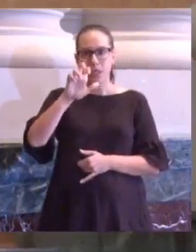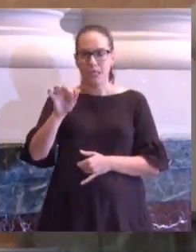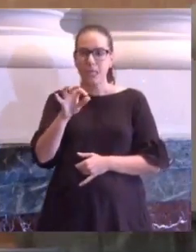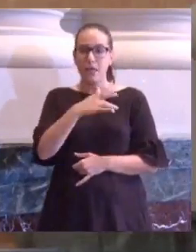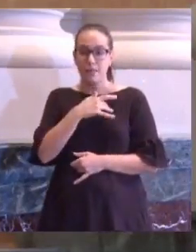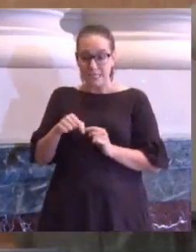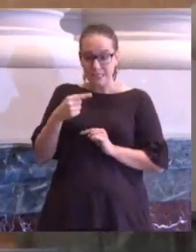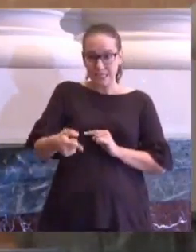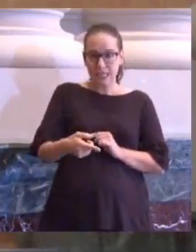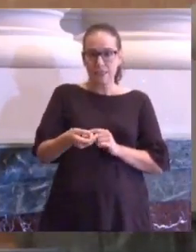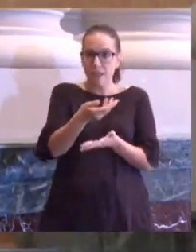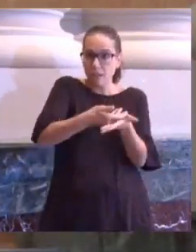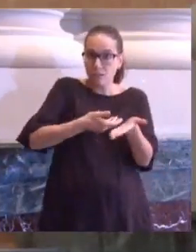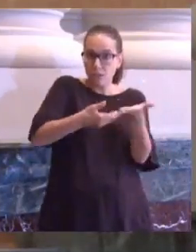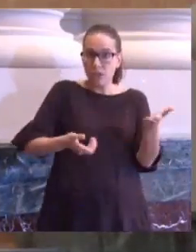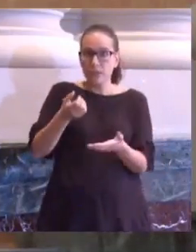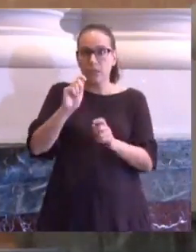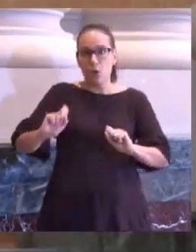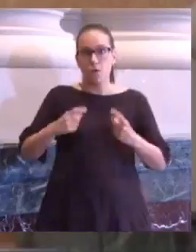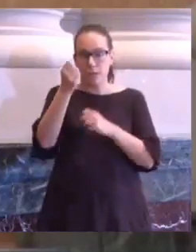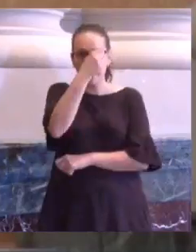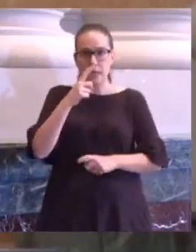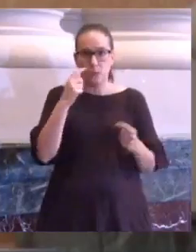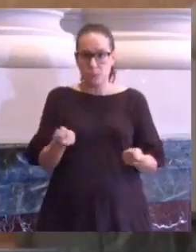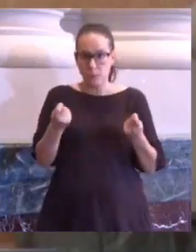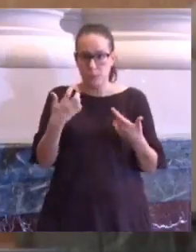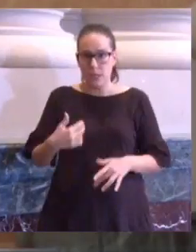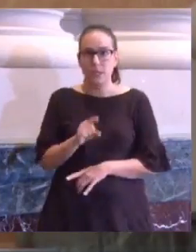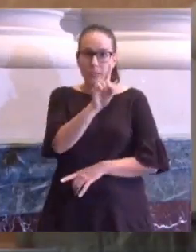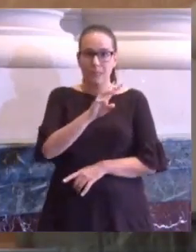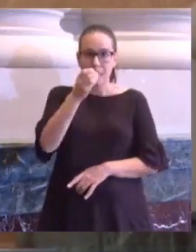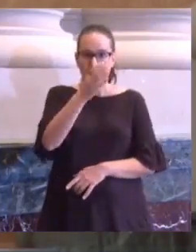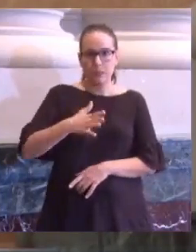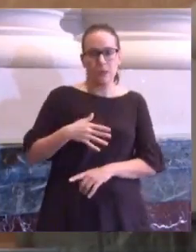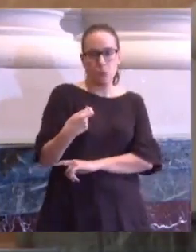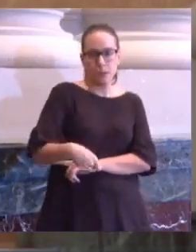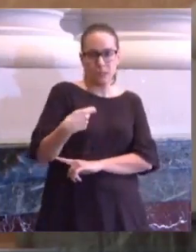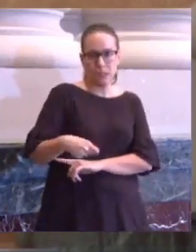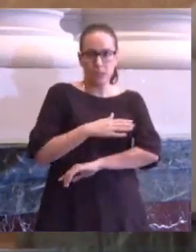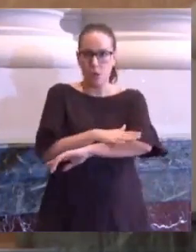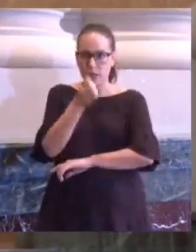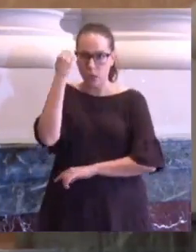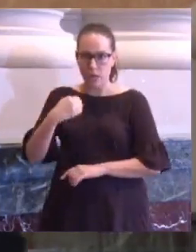de su publicación en el Boletín Oficial de Aragón, dado en Zaragoza a 13 de mayo de 2020 el presidente del Gobierno de Aragón.